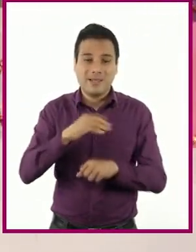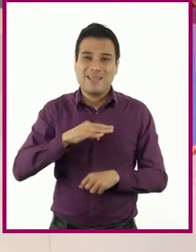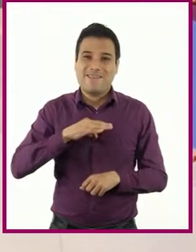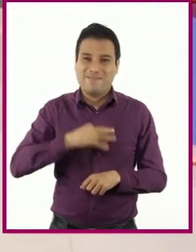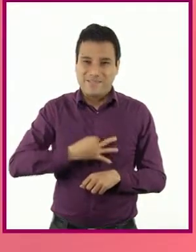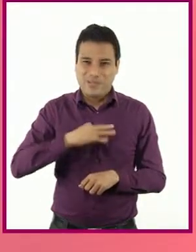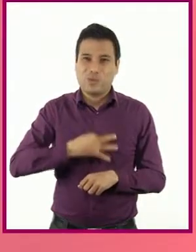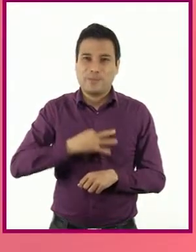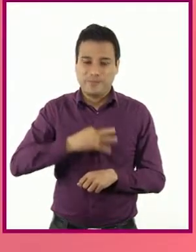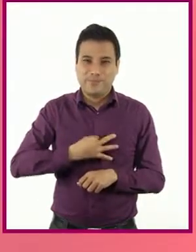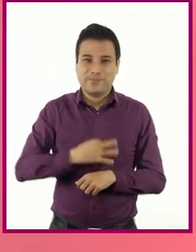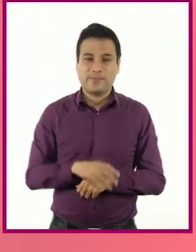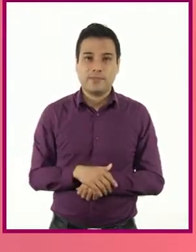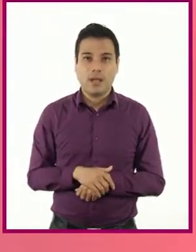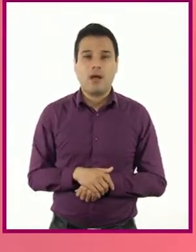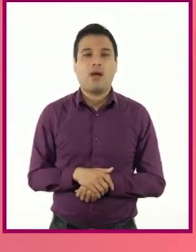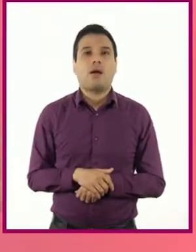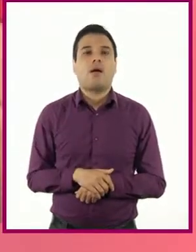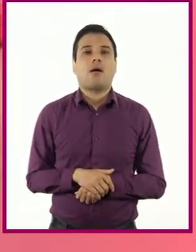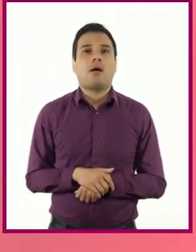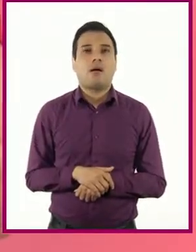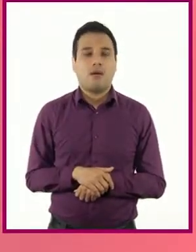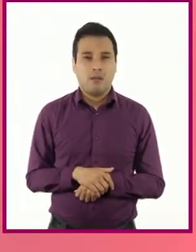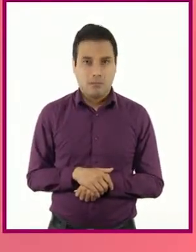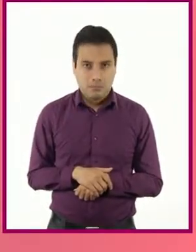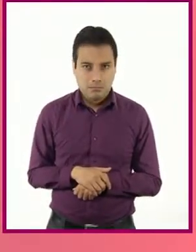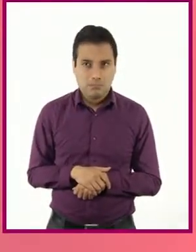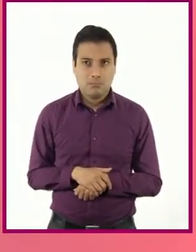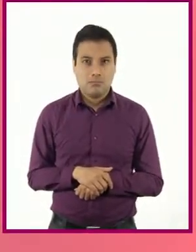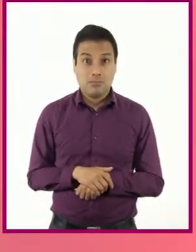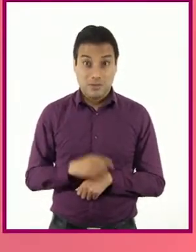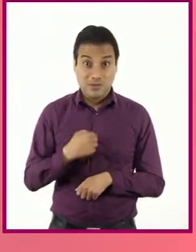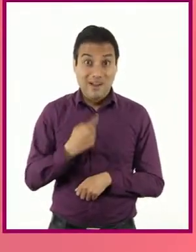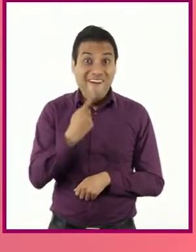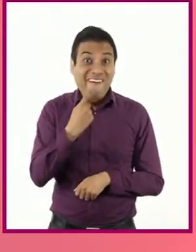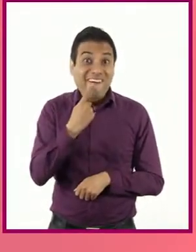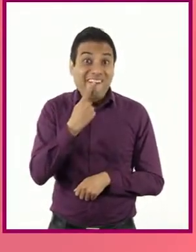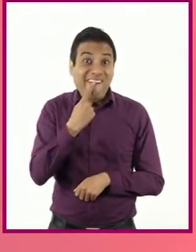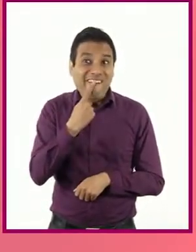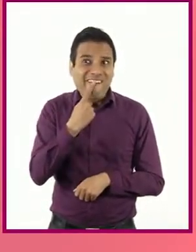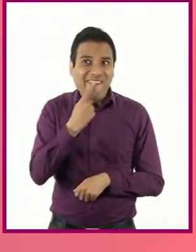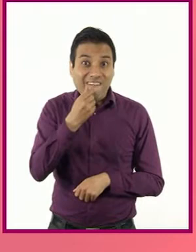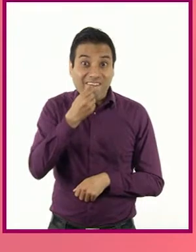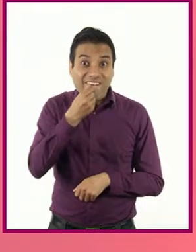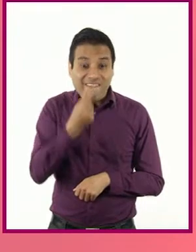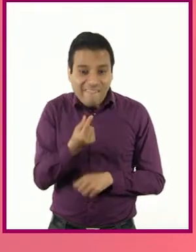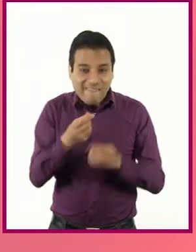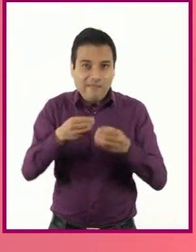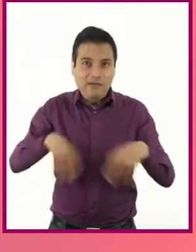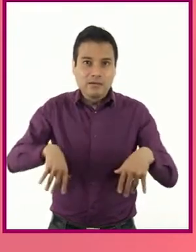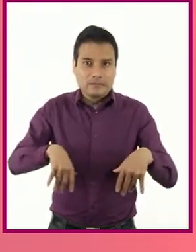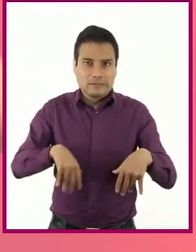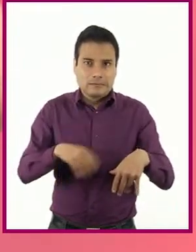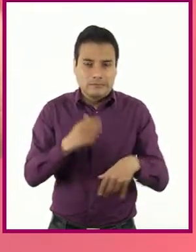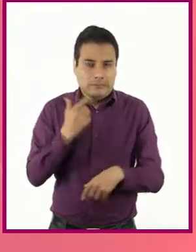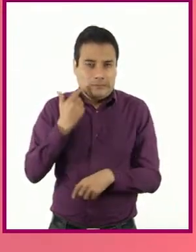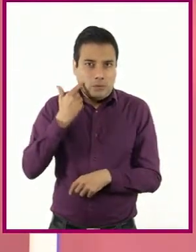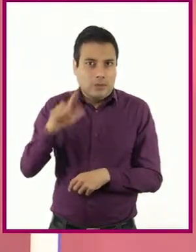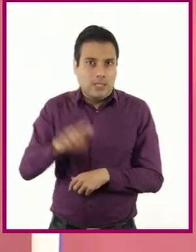inflamatorio. La verdad, maestra, a mí no me gustaría perder un diente o una muela, pues la sonrisa es algo que